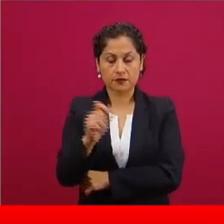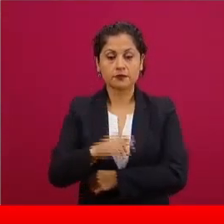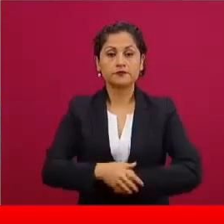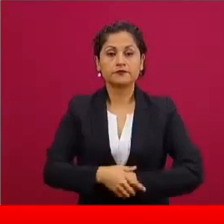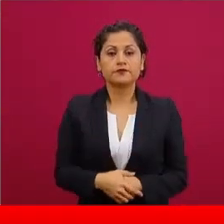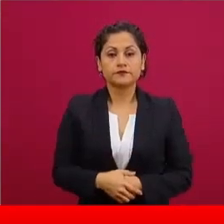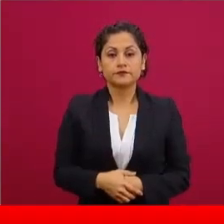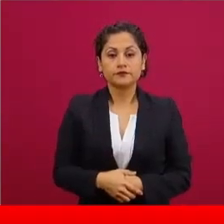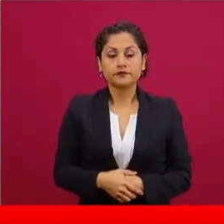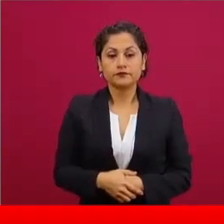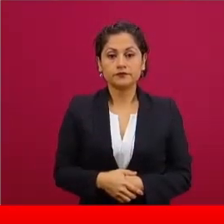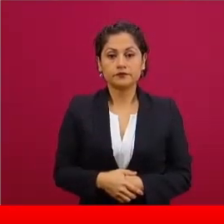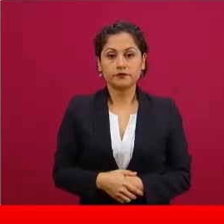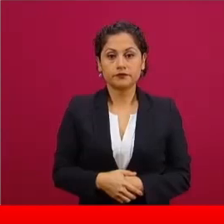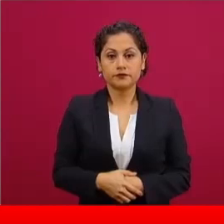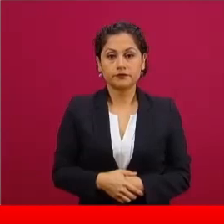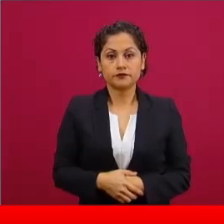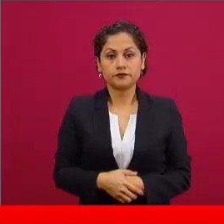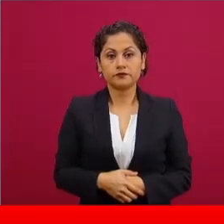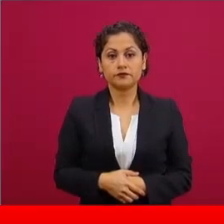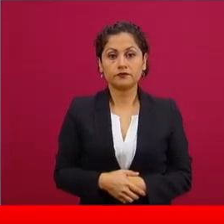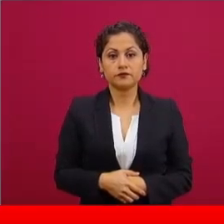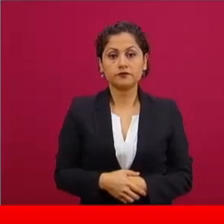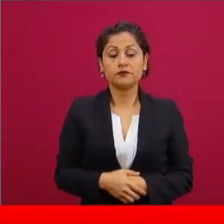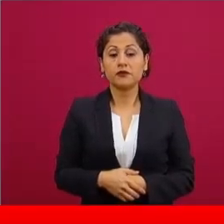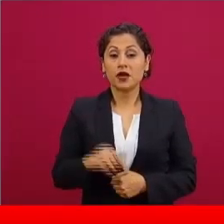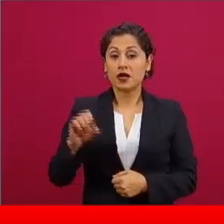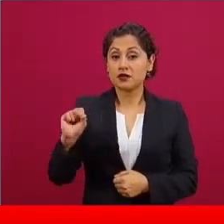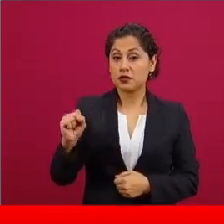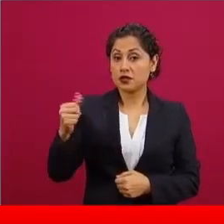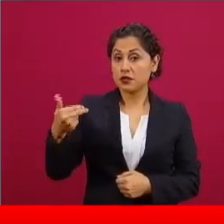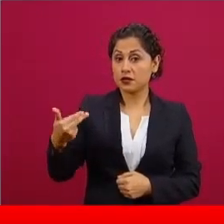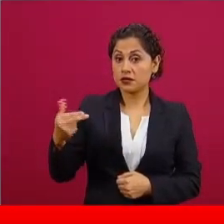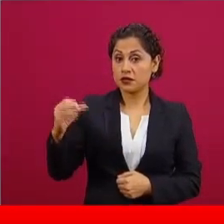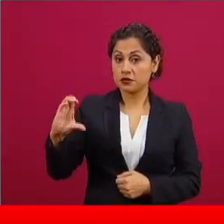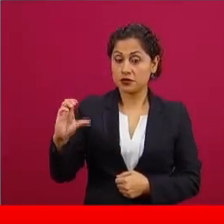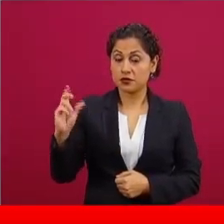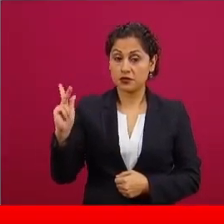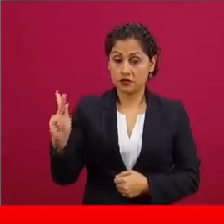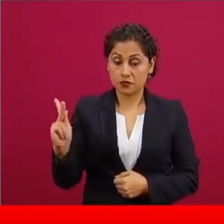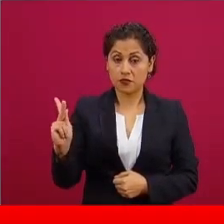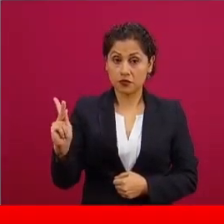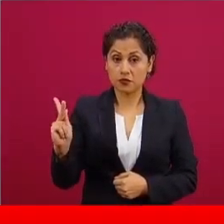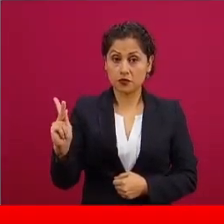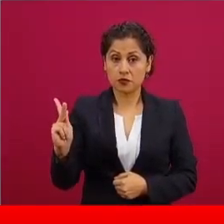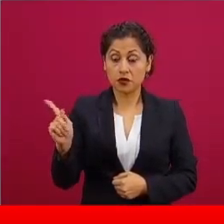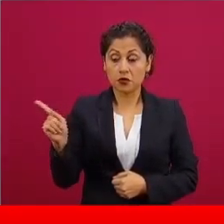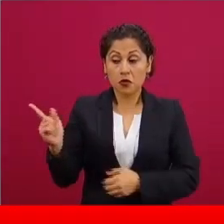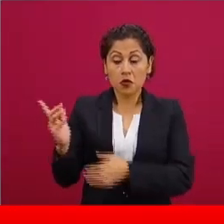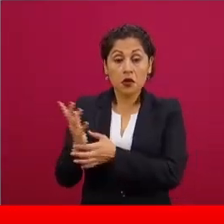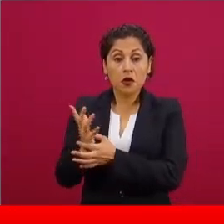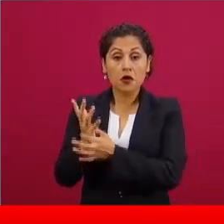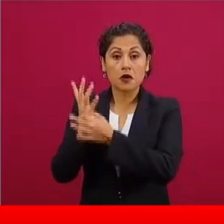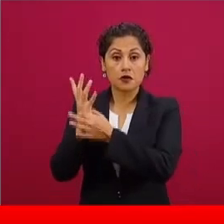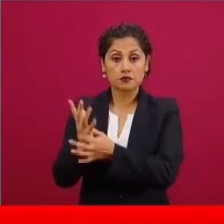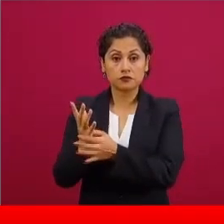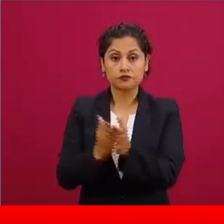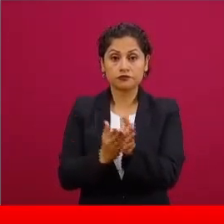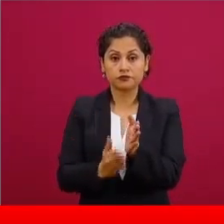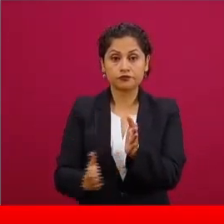segundo la secretaria de hacienda y crédito público en un plazo no mayor